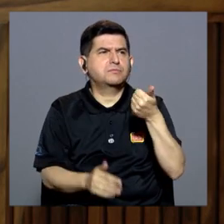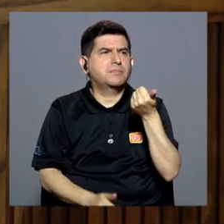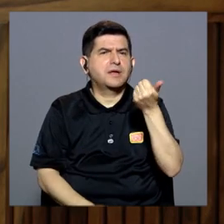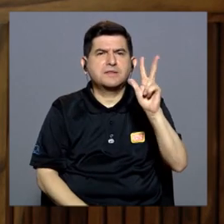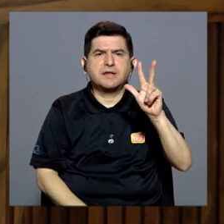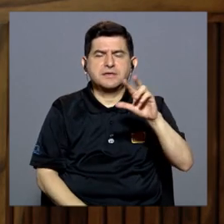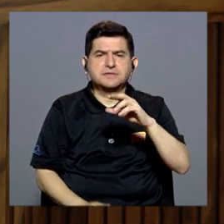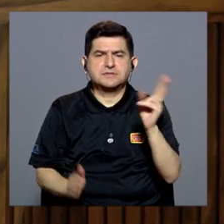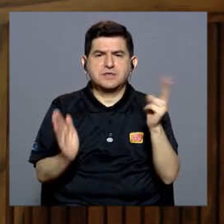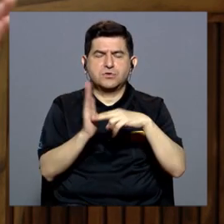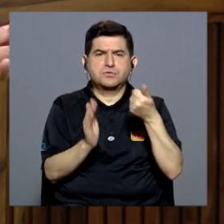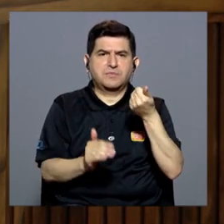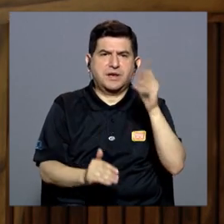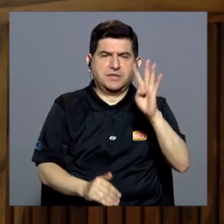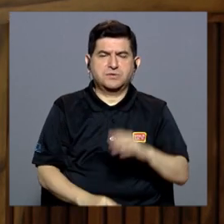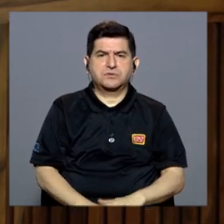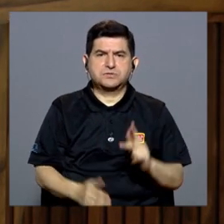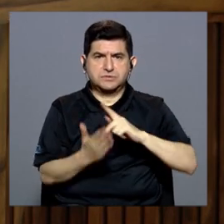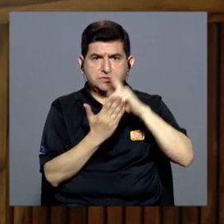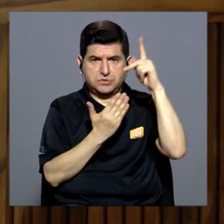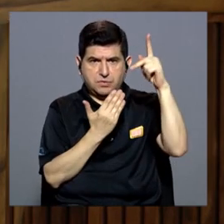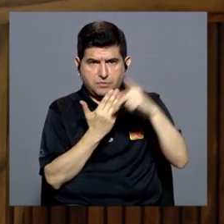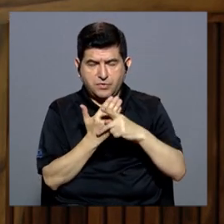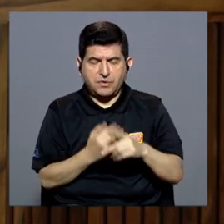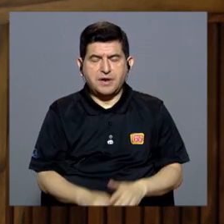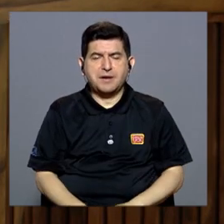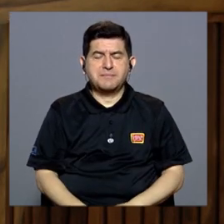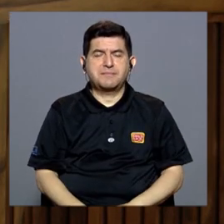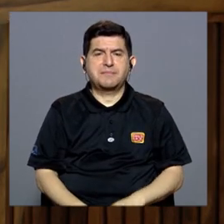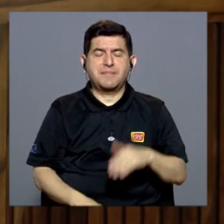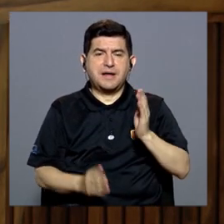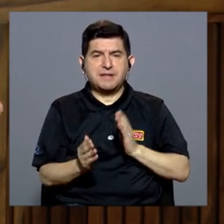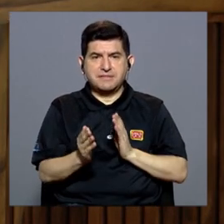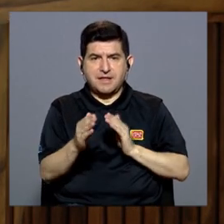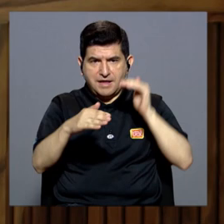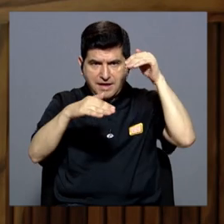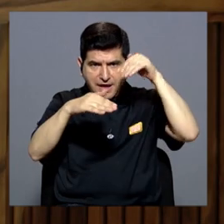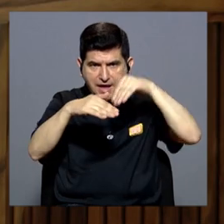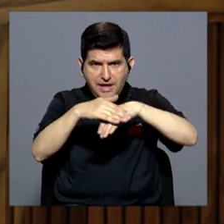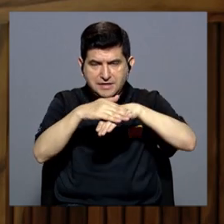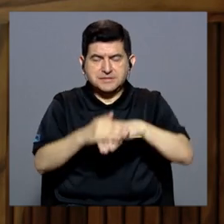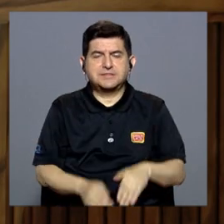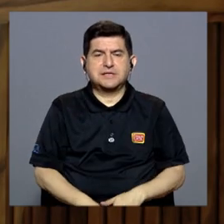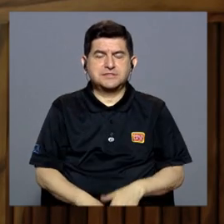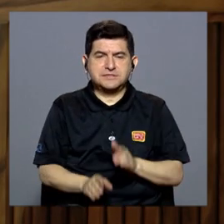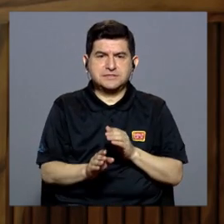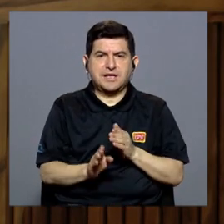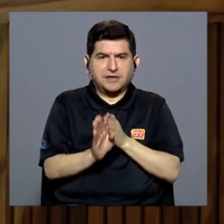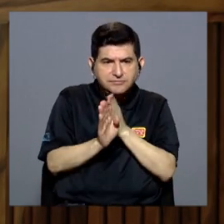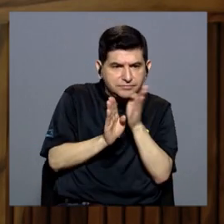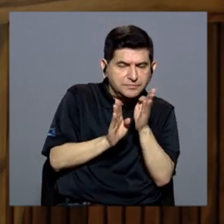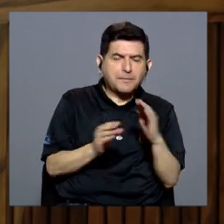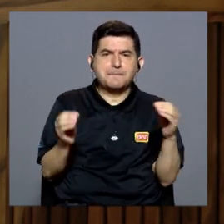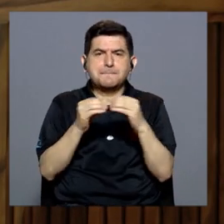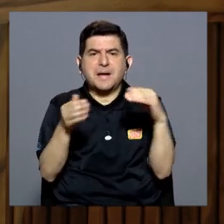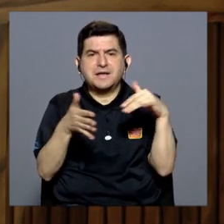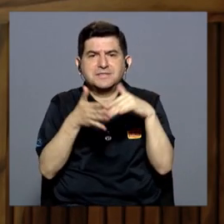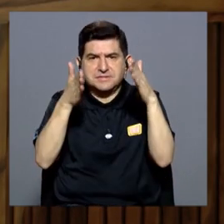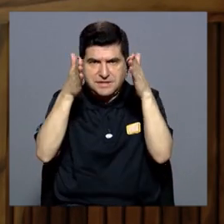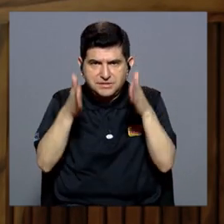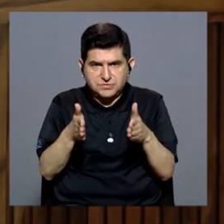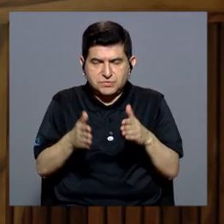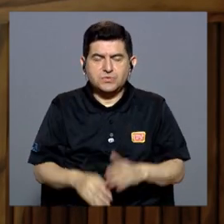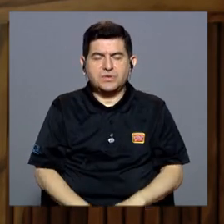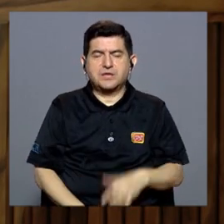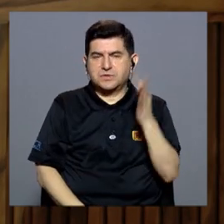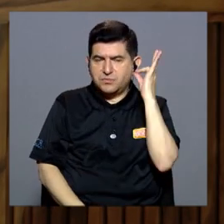2013 y 2014, el programa de admisión diferida, hemos logrado que ingresen más